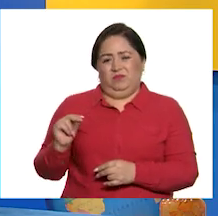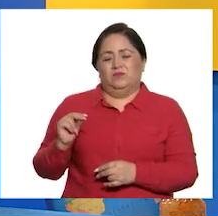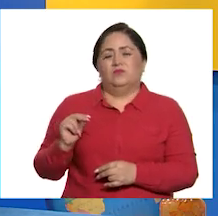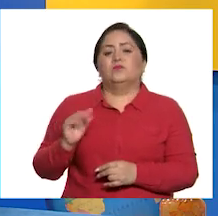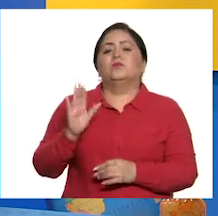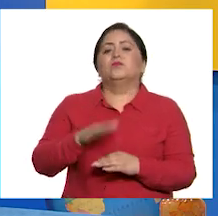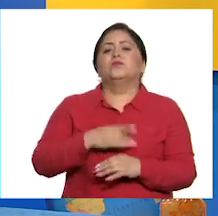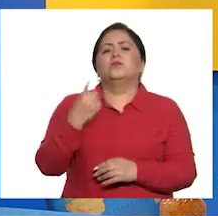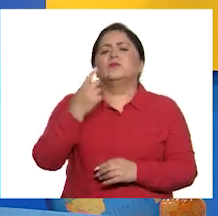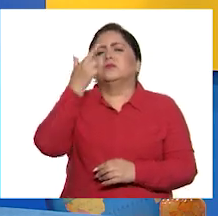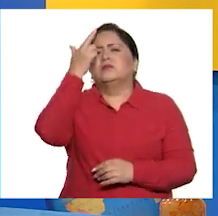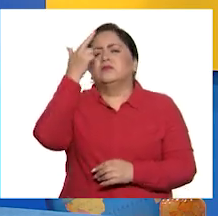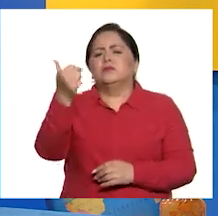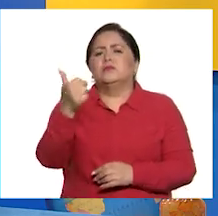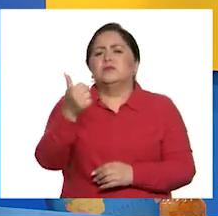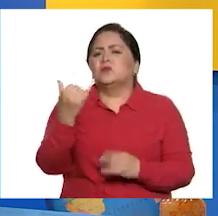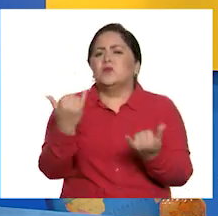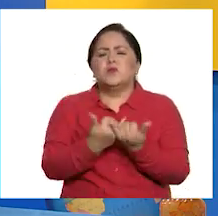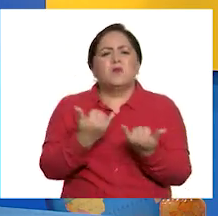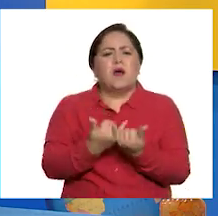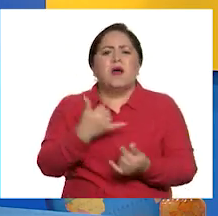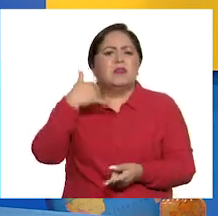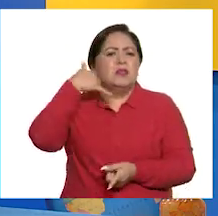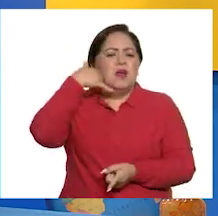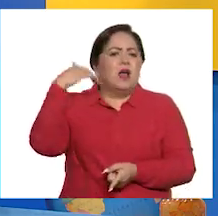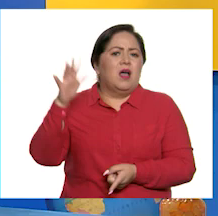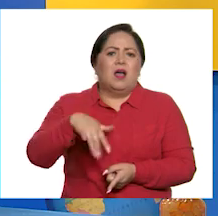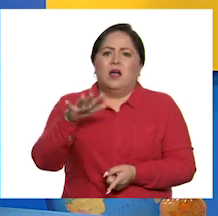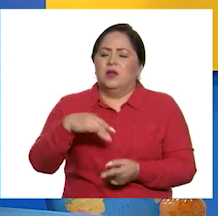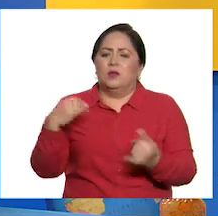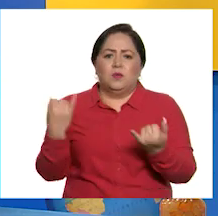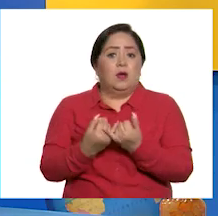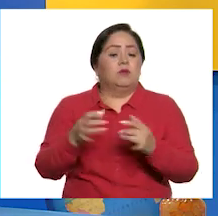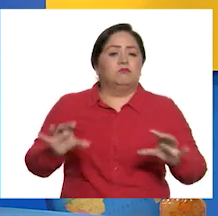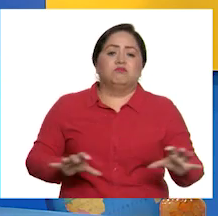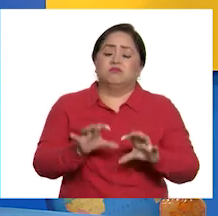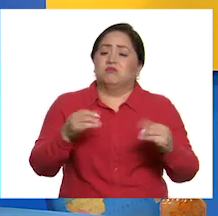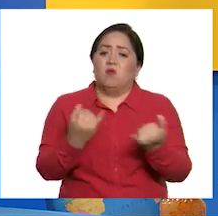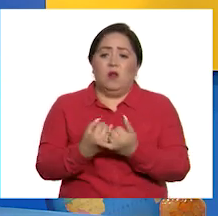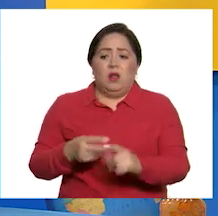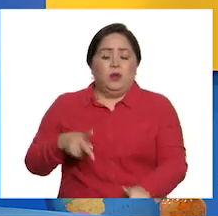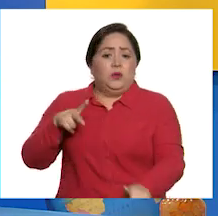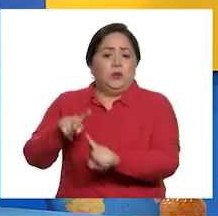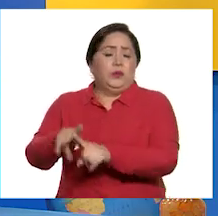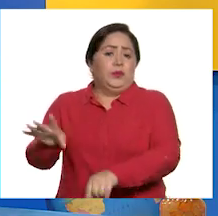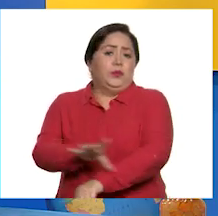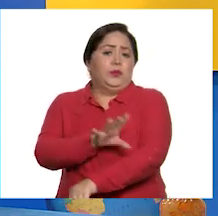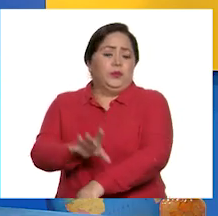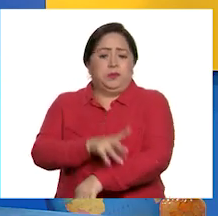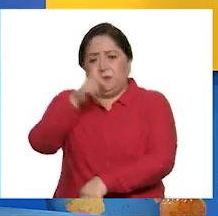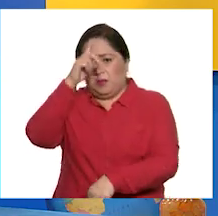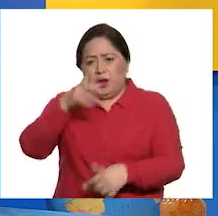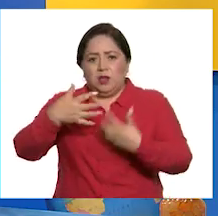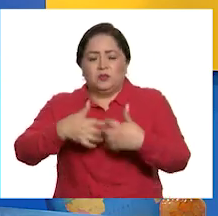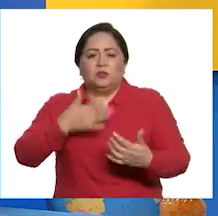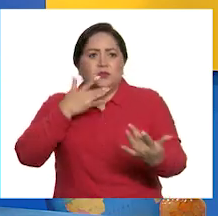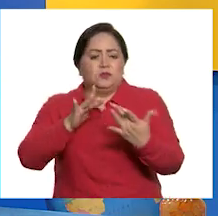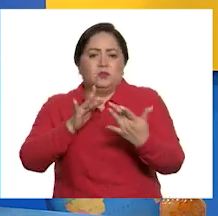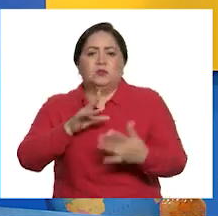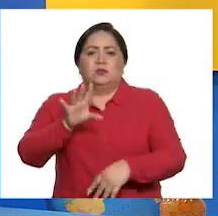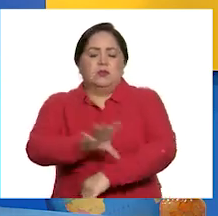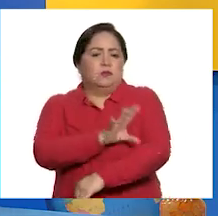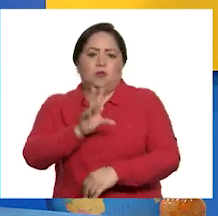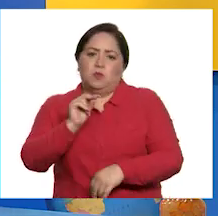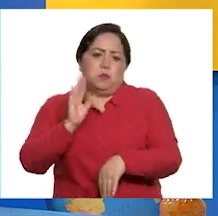Y las razones son semejantes a las del teléfono celular. O sea, también la computadora se conecta a la energía eléctrica para funcionar y recargar su